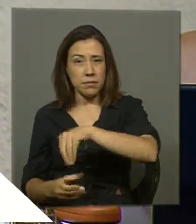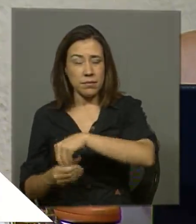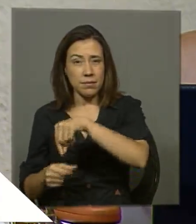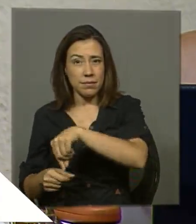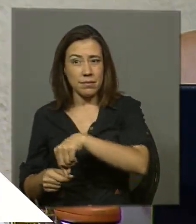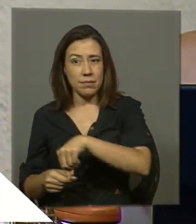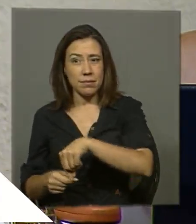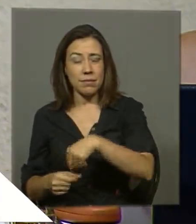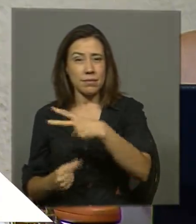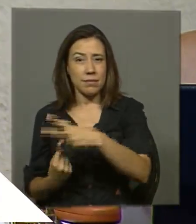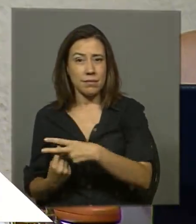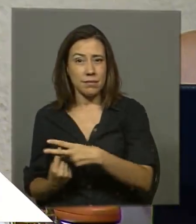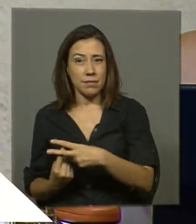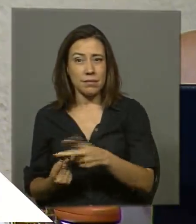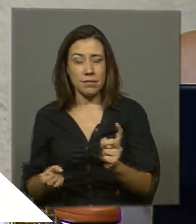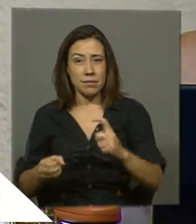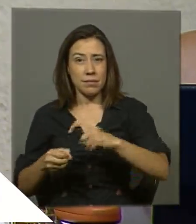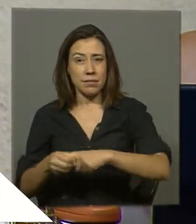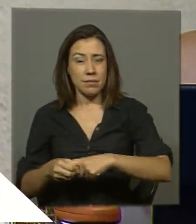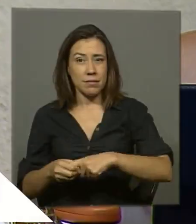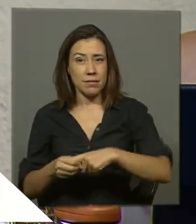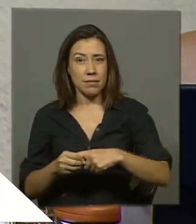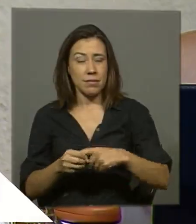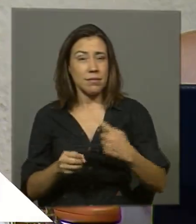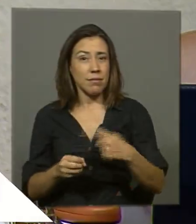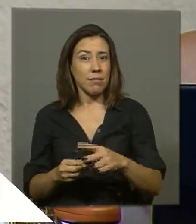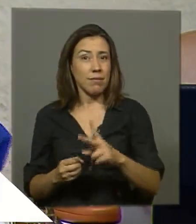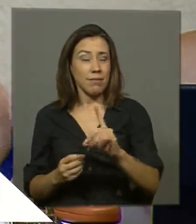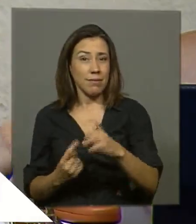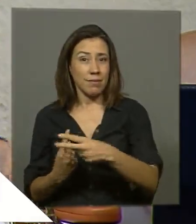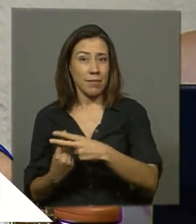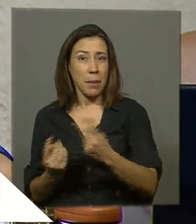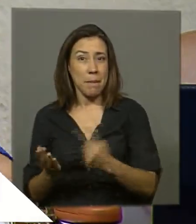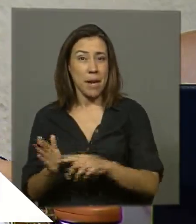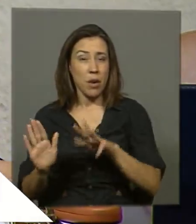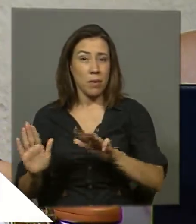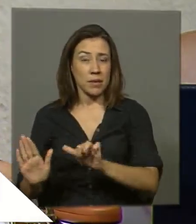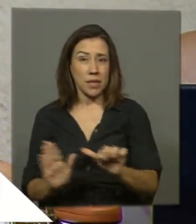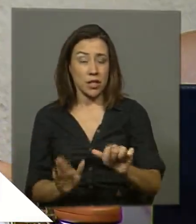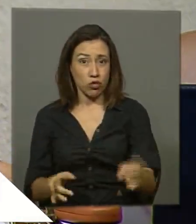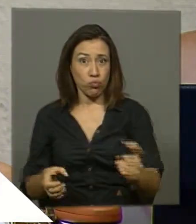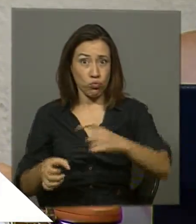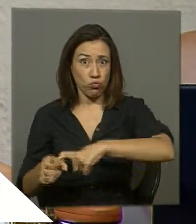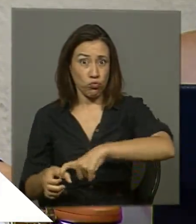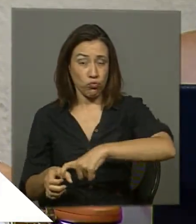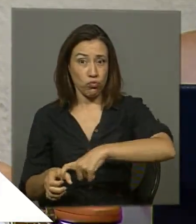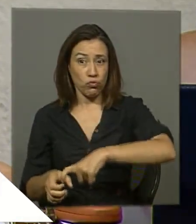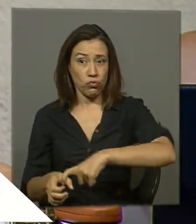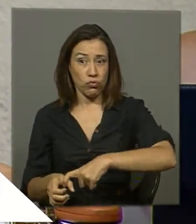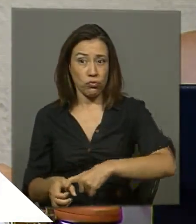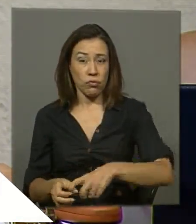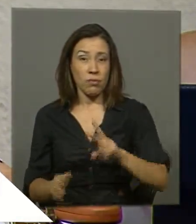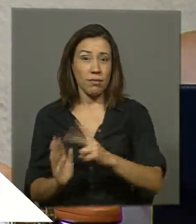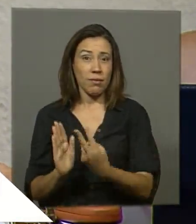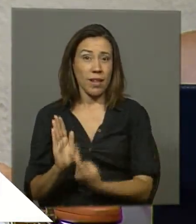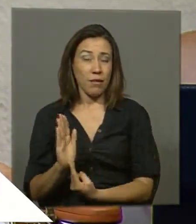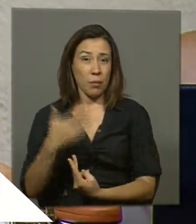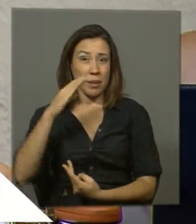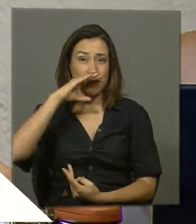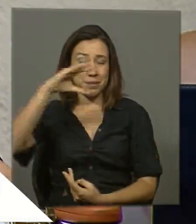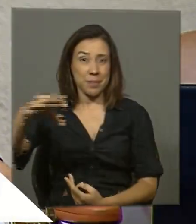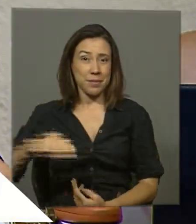la Democracia cristiana que militó en el partido democracia Cristian a partir del año 1966 en plena reforma